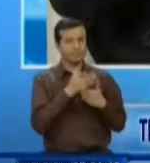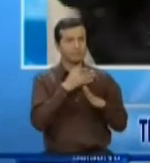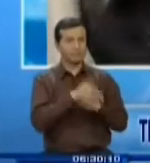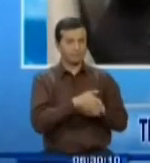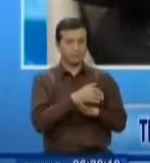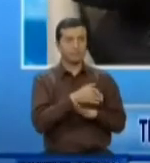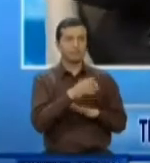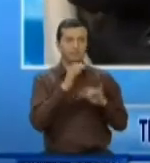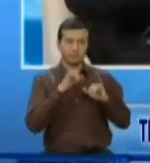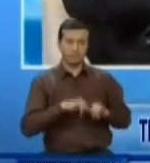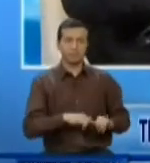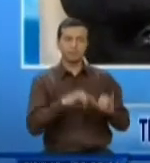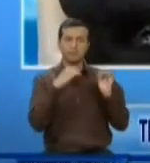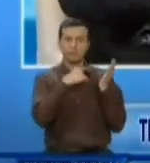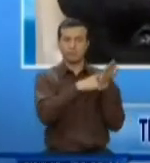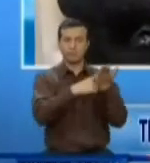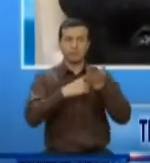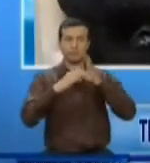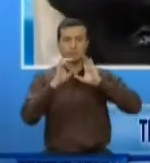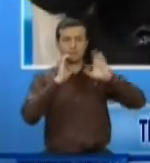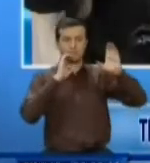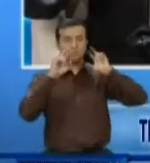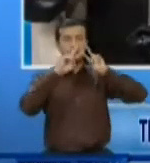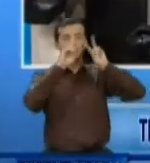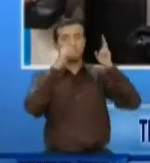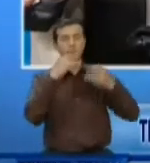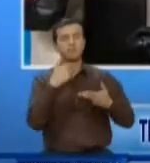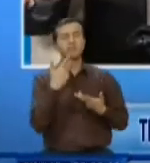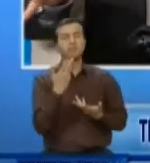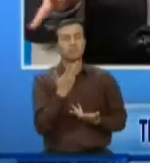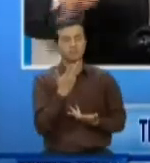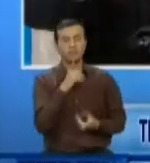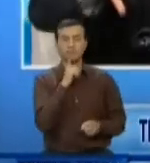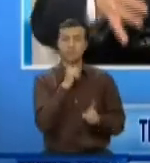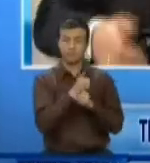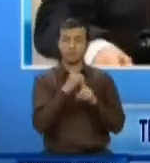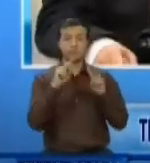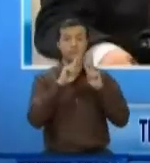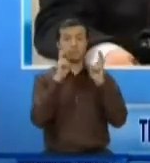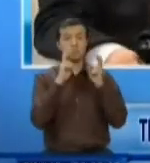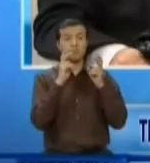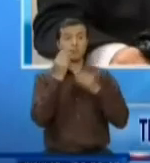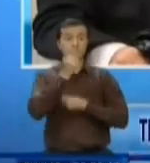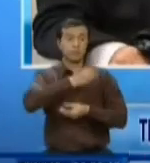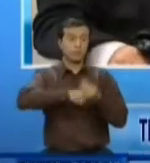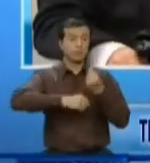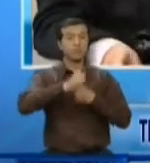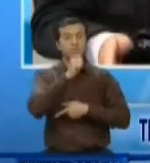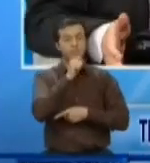oportunidad de seguir analizando y conversando sobre el horizonte que tiene el ecuador términos de inversión del sector privado muchas gracias